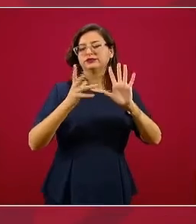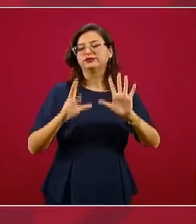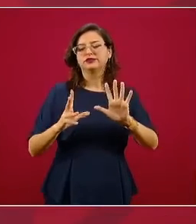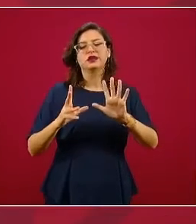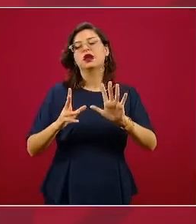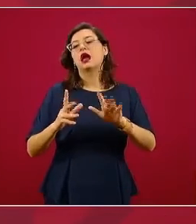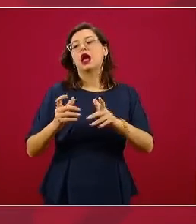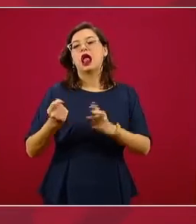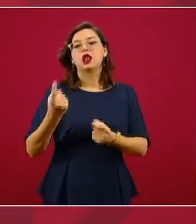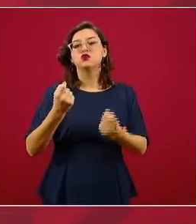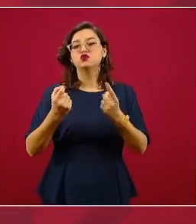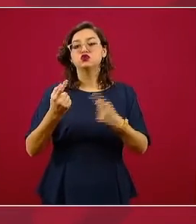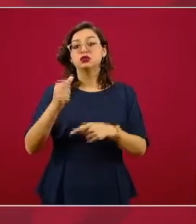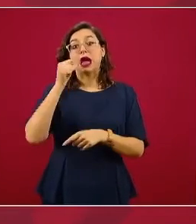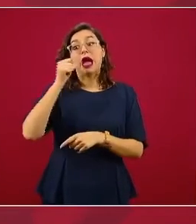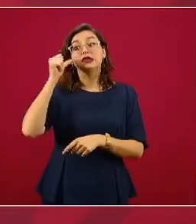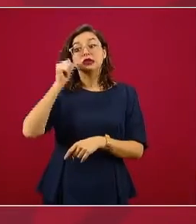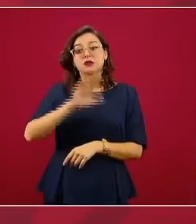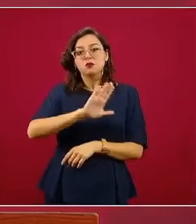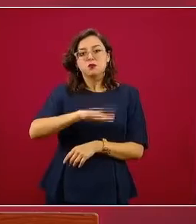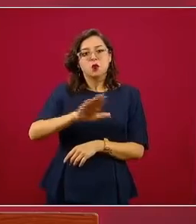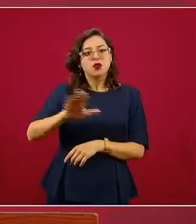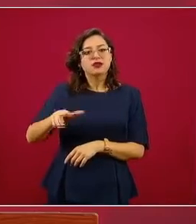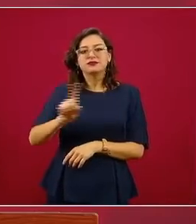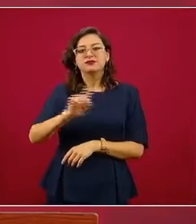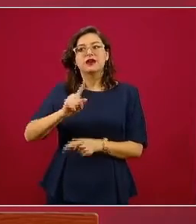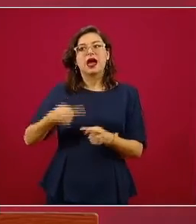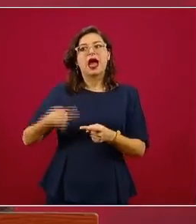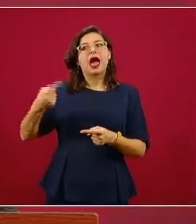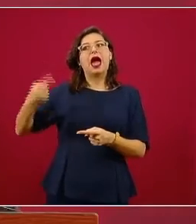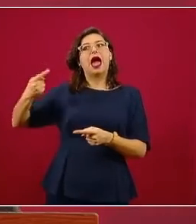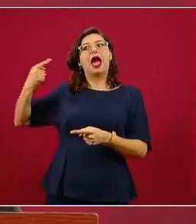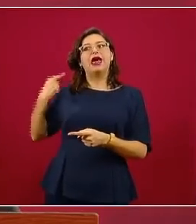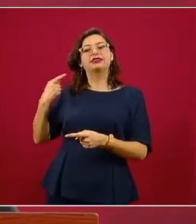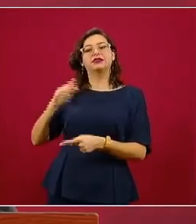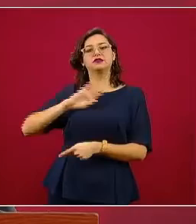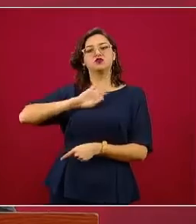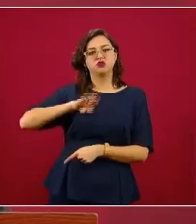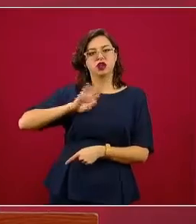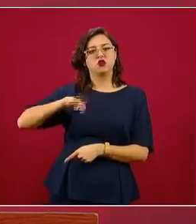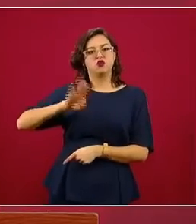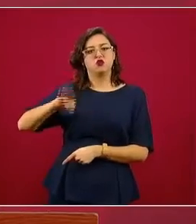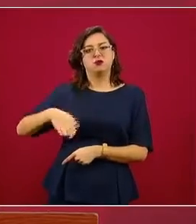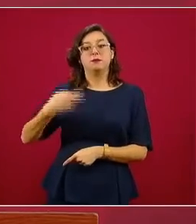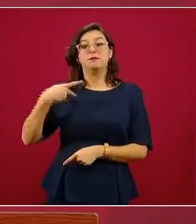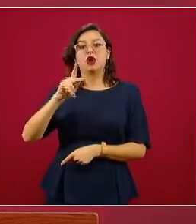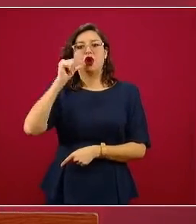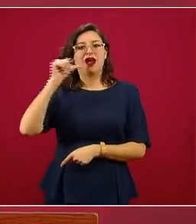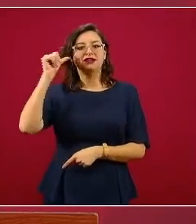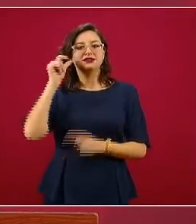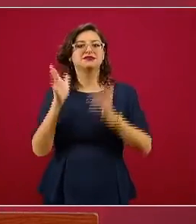causas de fallecimientos, que lleva algún tiempo. Es un